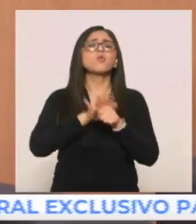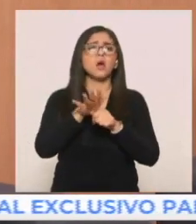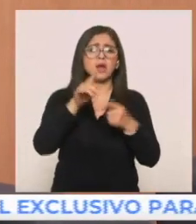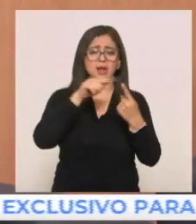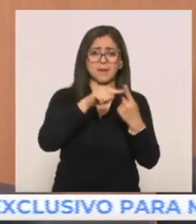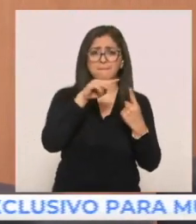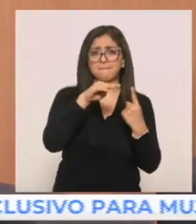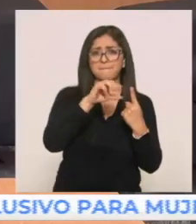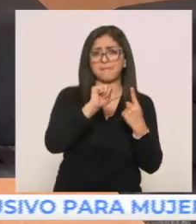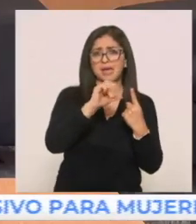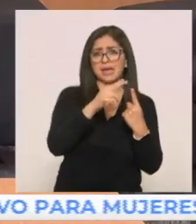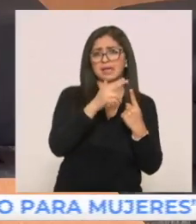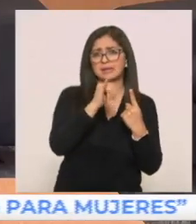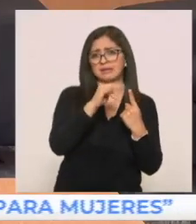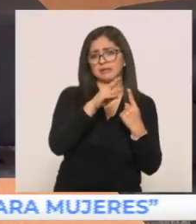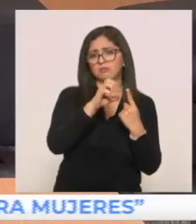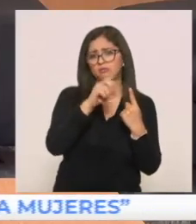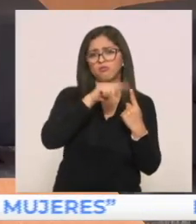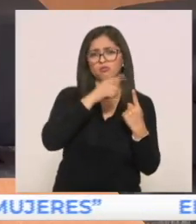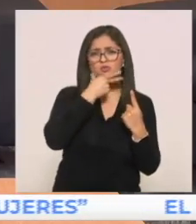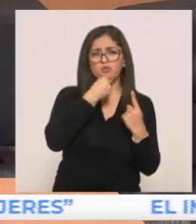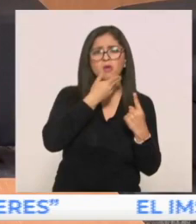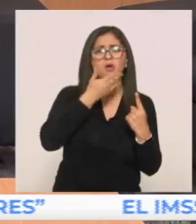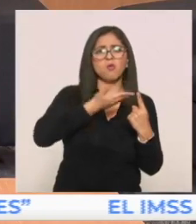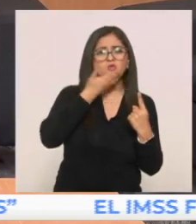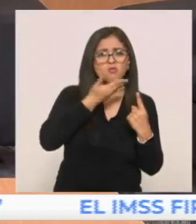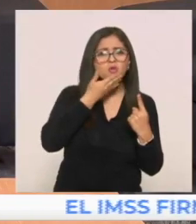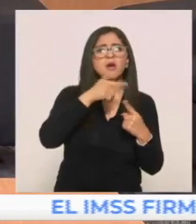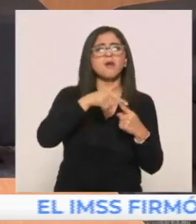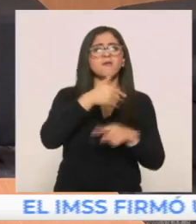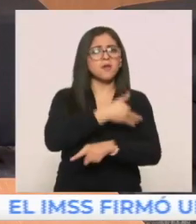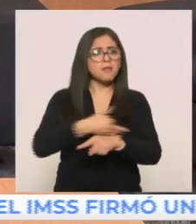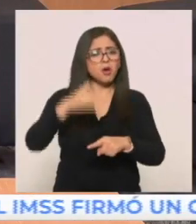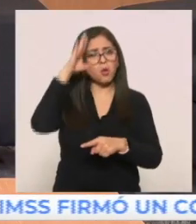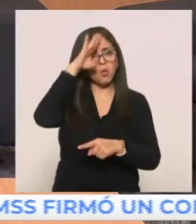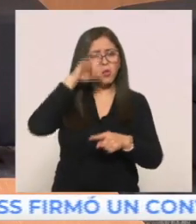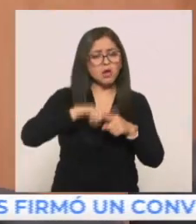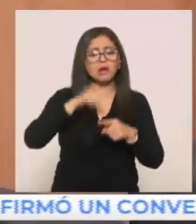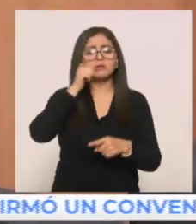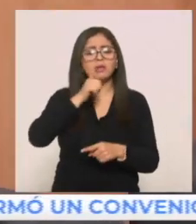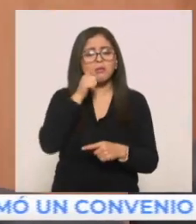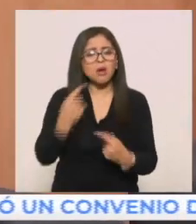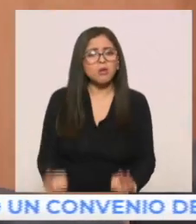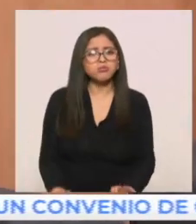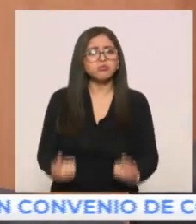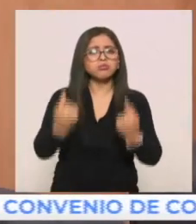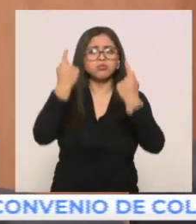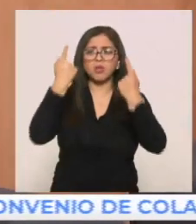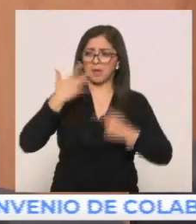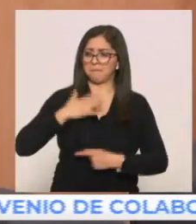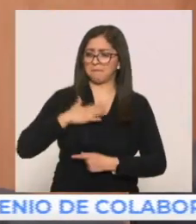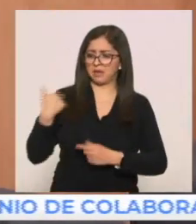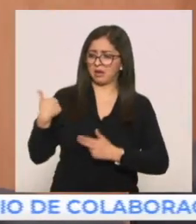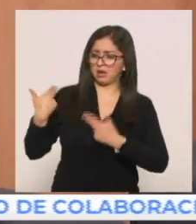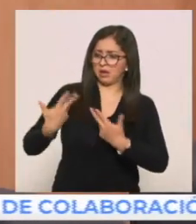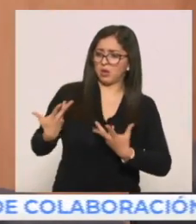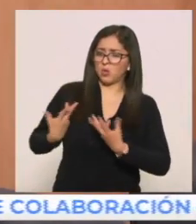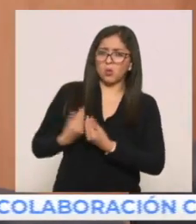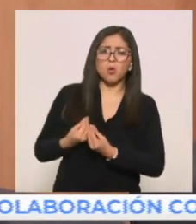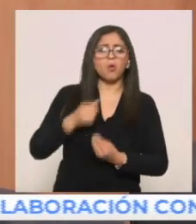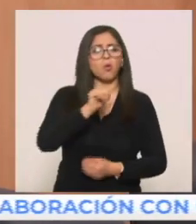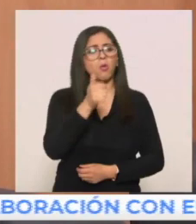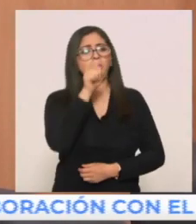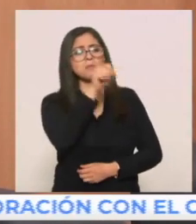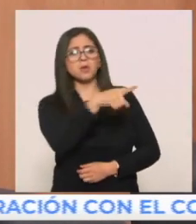machismo tradicional, pues este esquema familiar y cultural con el que hemos crecido incluso personas de mi generación y de la tuya? ¿Qué hay